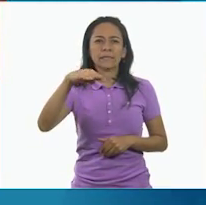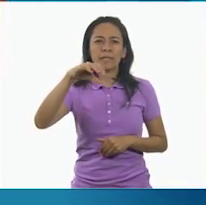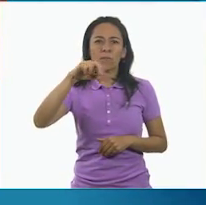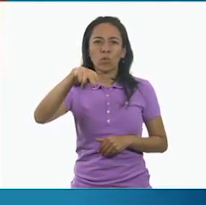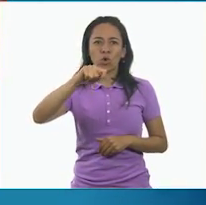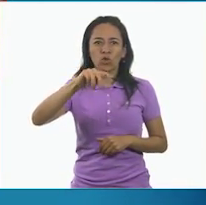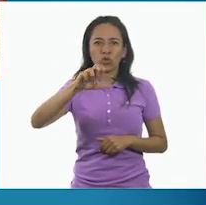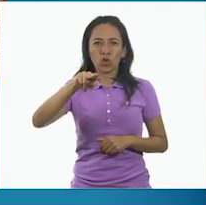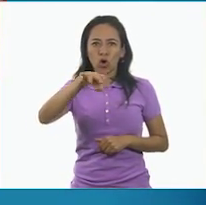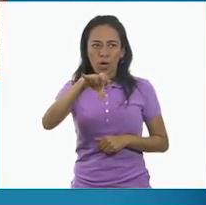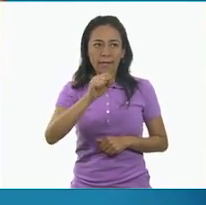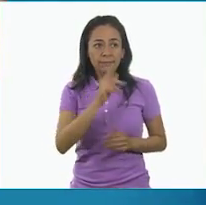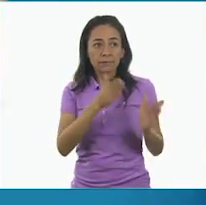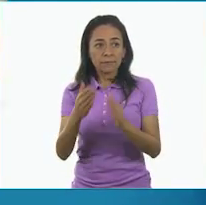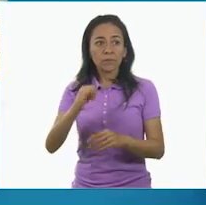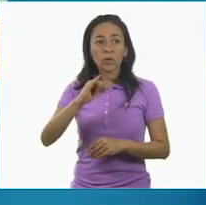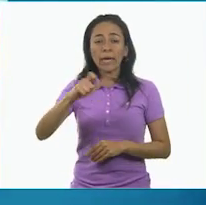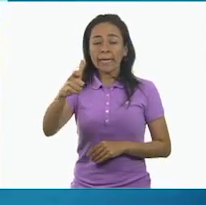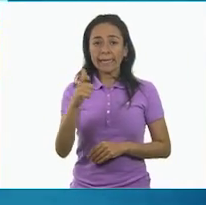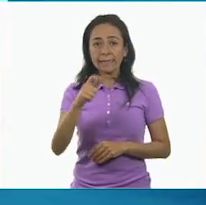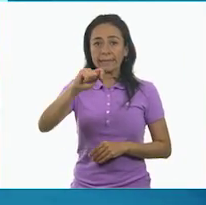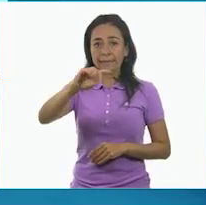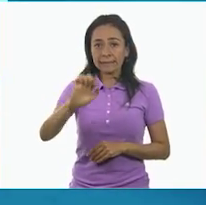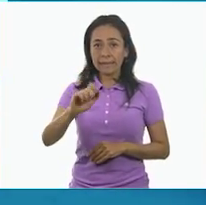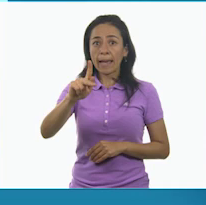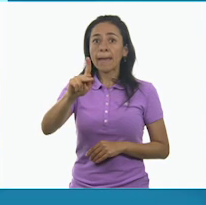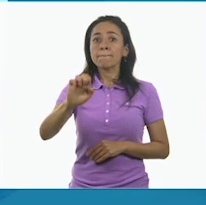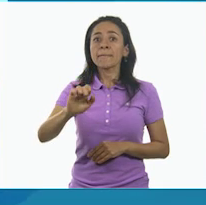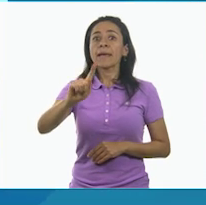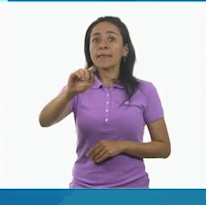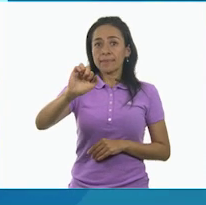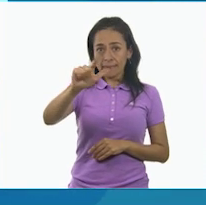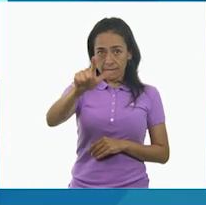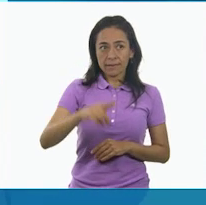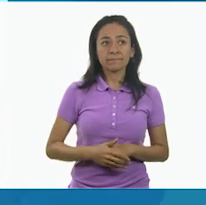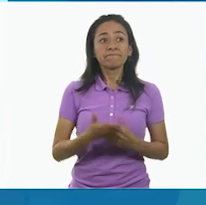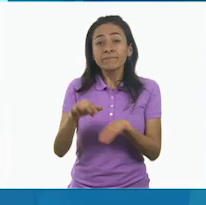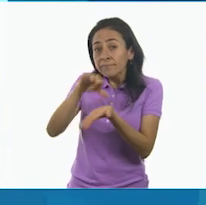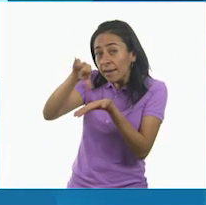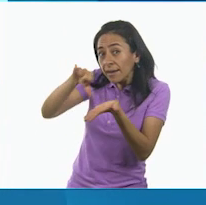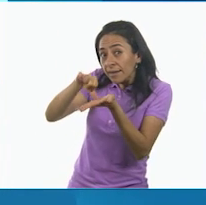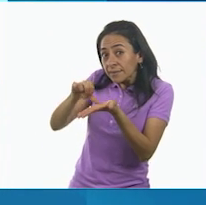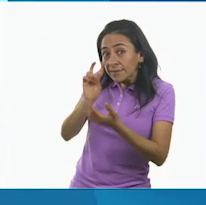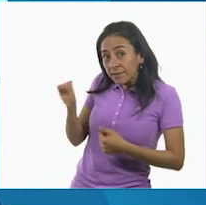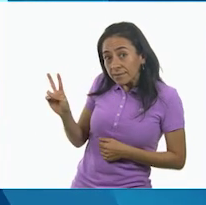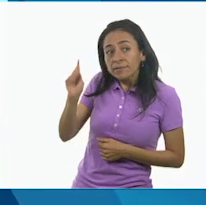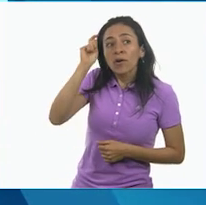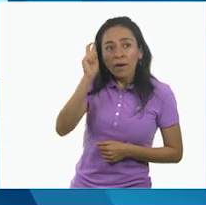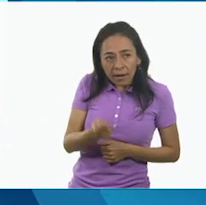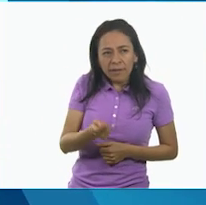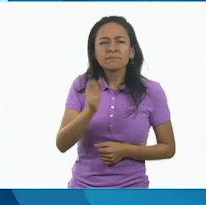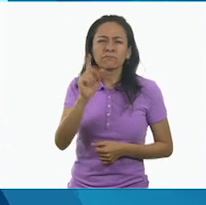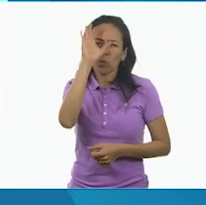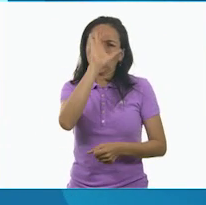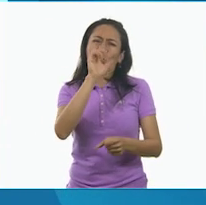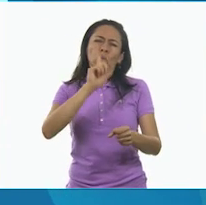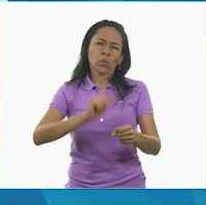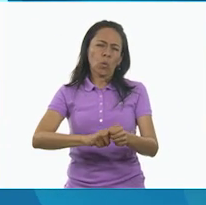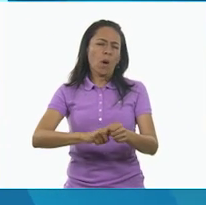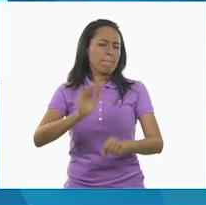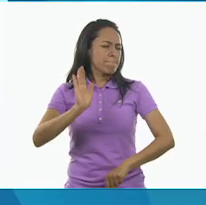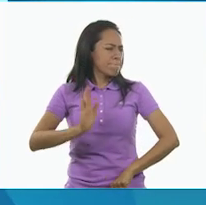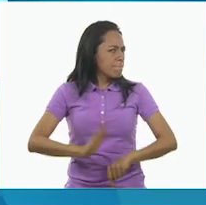Huachimontones y el Ixtépete. Centro. Es en esta área donde se ubican algunas de las culturas con